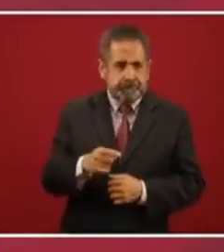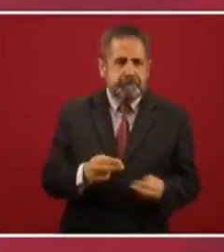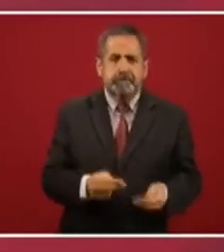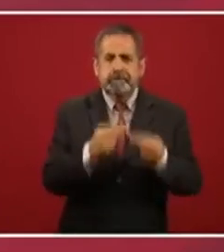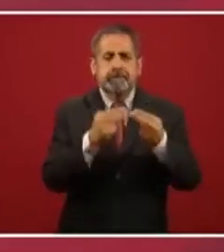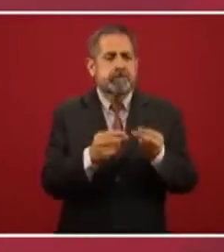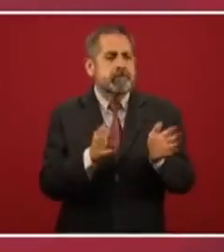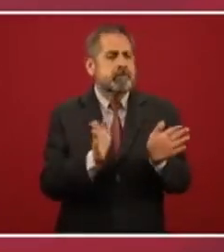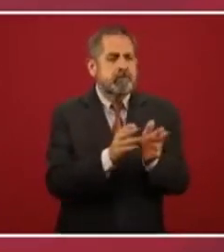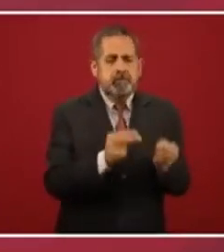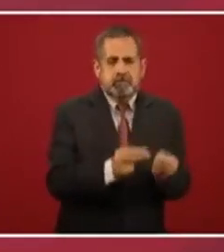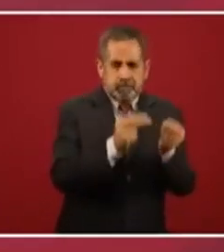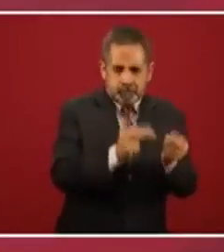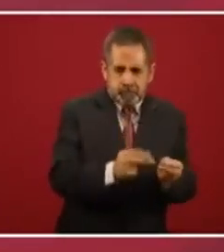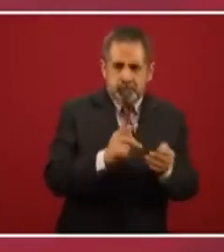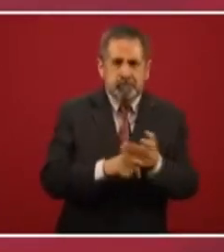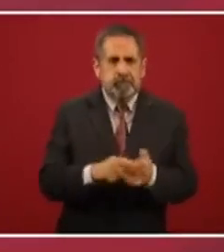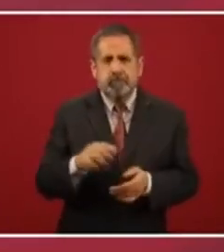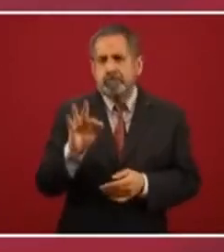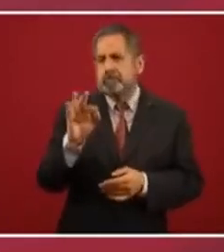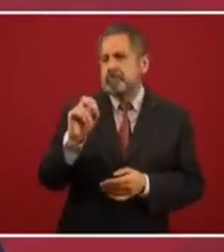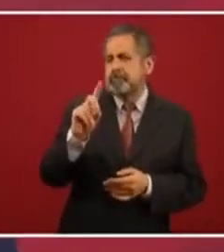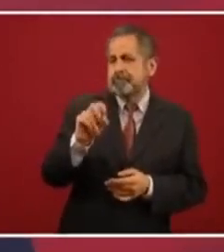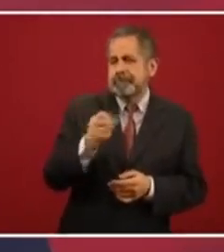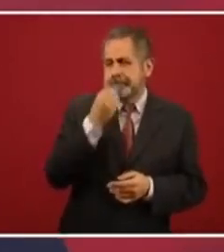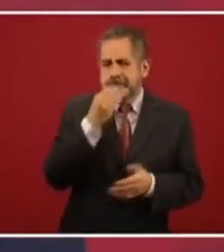comercio, para fondas,